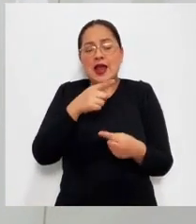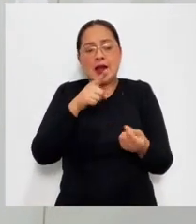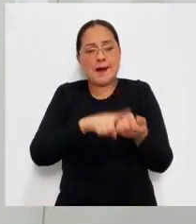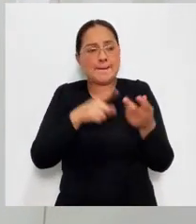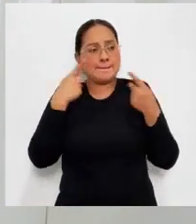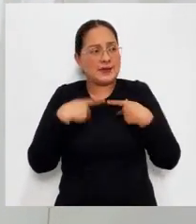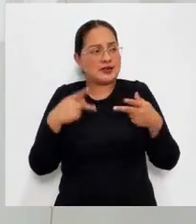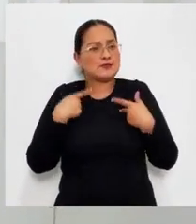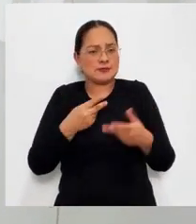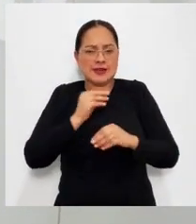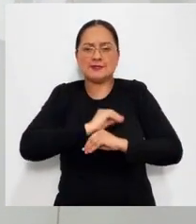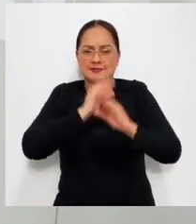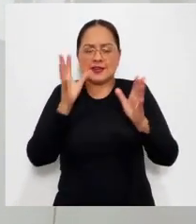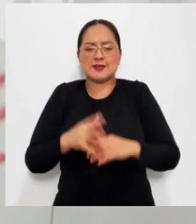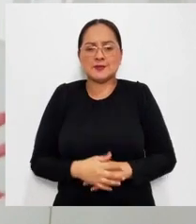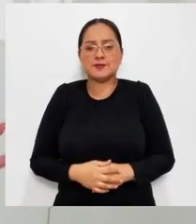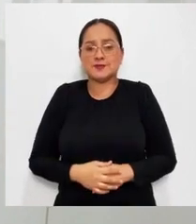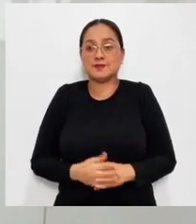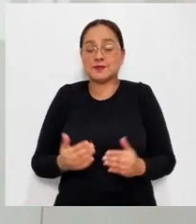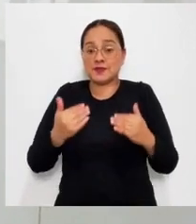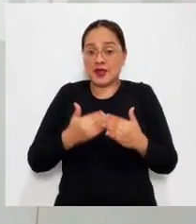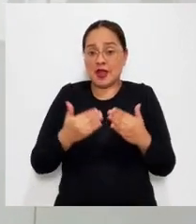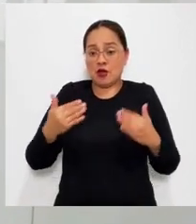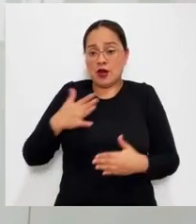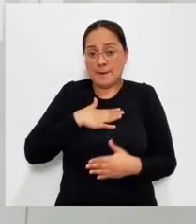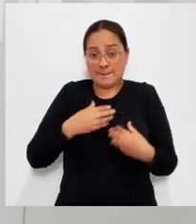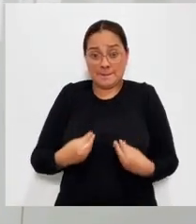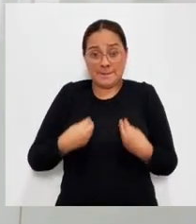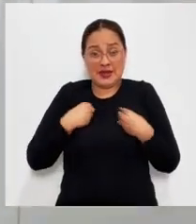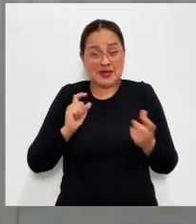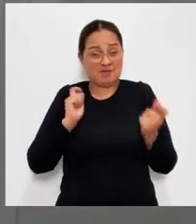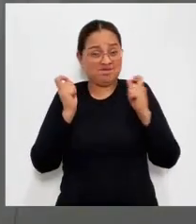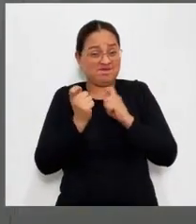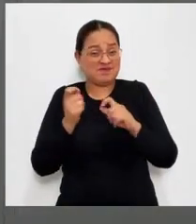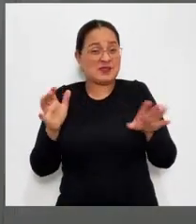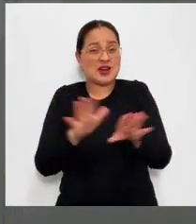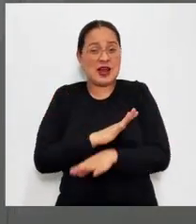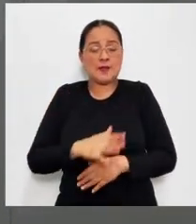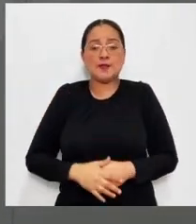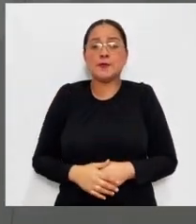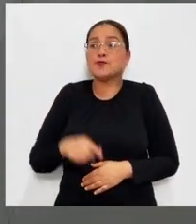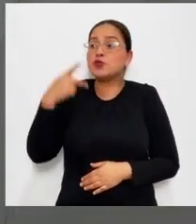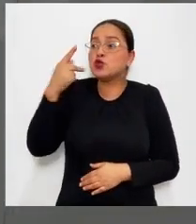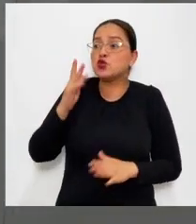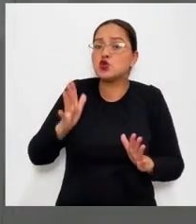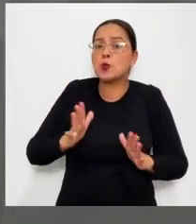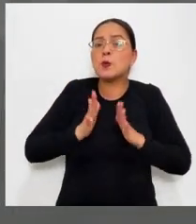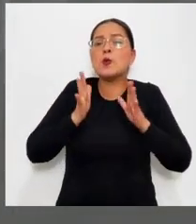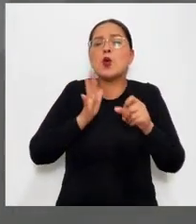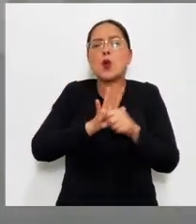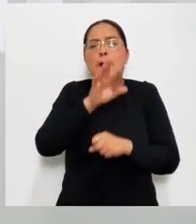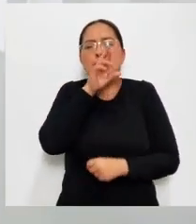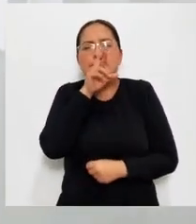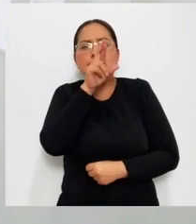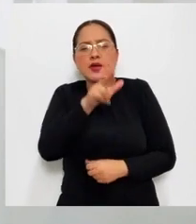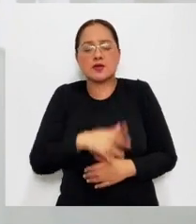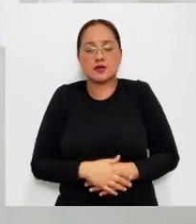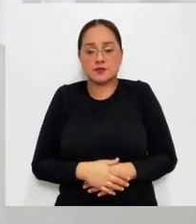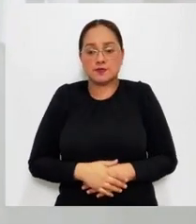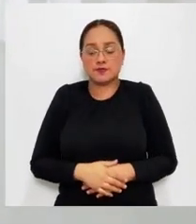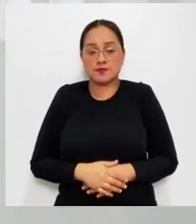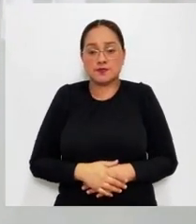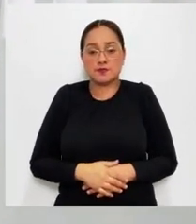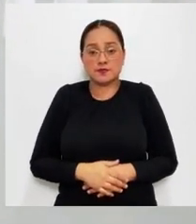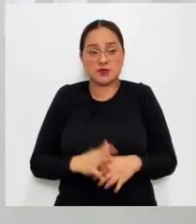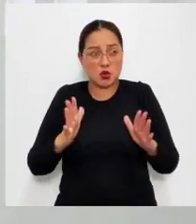el prójimo. Creo que vino a cambiar toda mi vida. ¿Cuál es la sorpresa más grande que has recibido? La